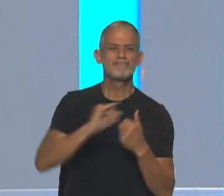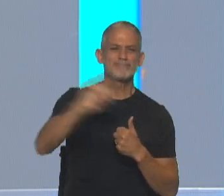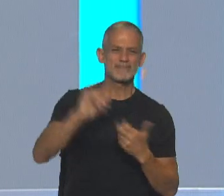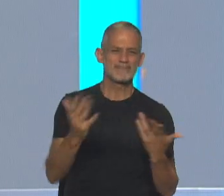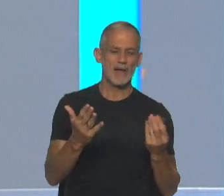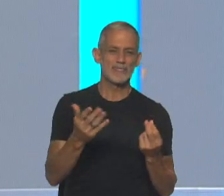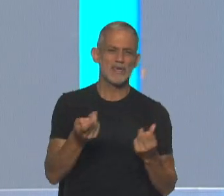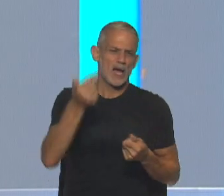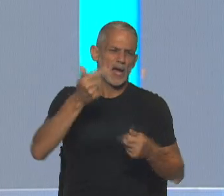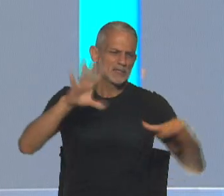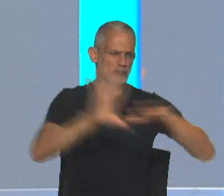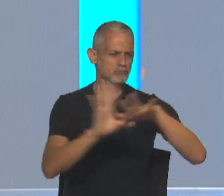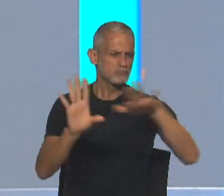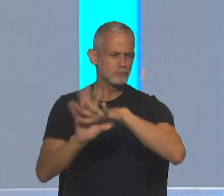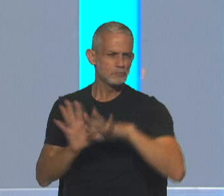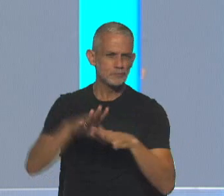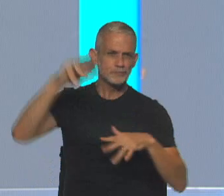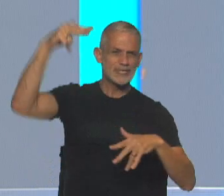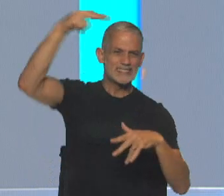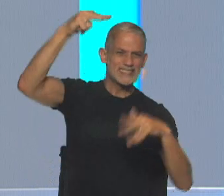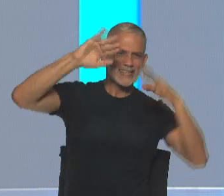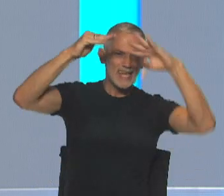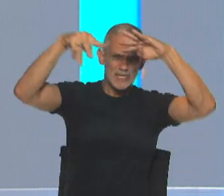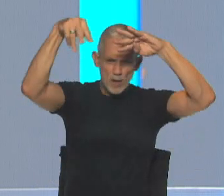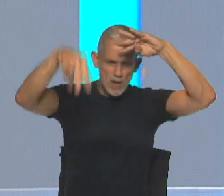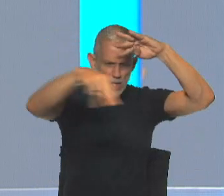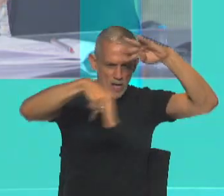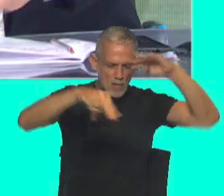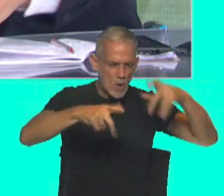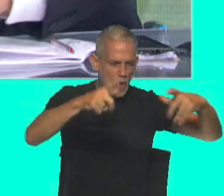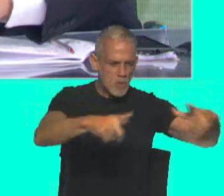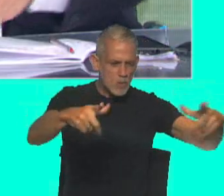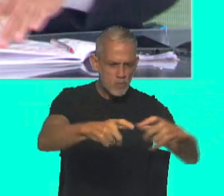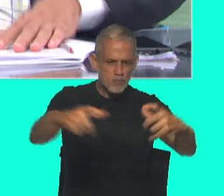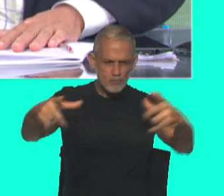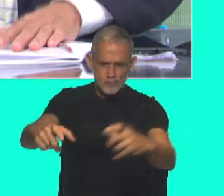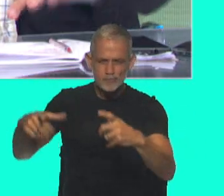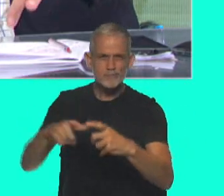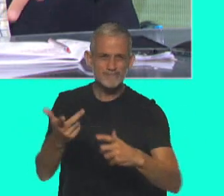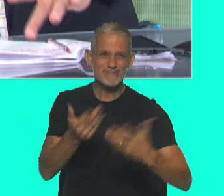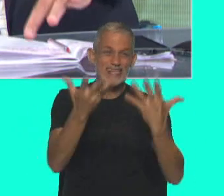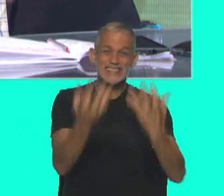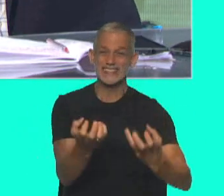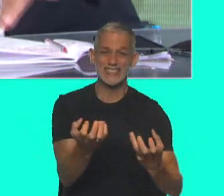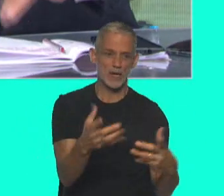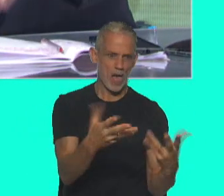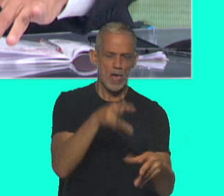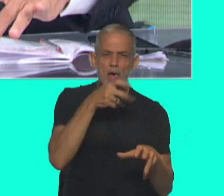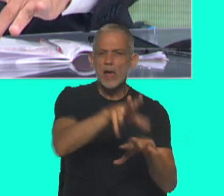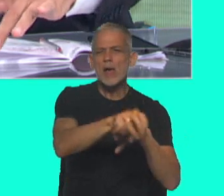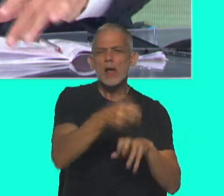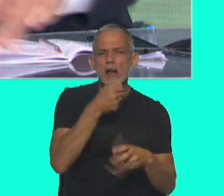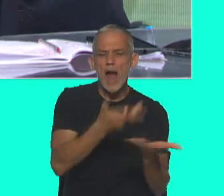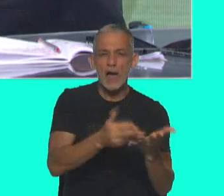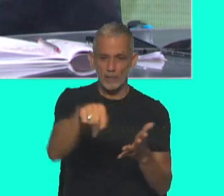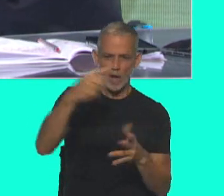casi con exactitud es decir cuáles son esas manchas que dejó el el la sequía decir bueno acá no se